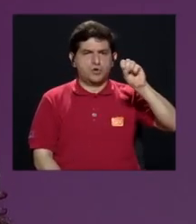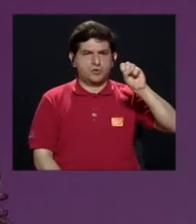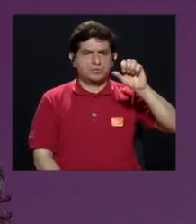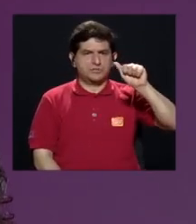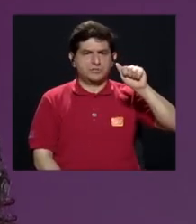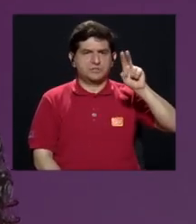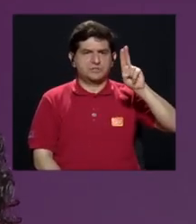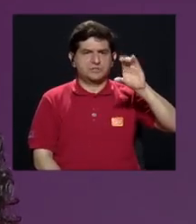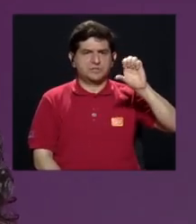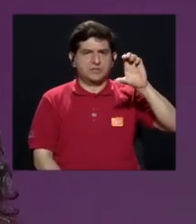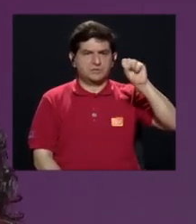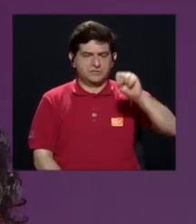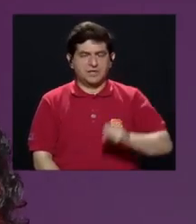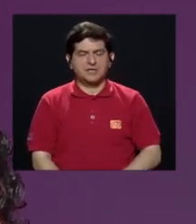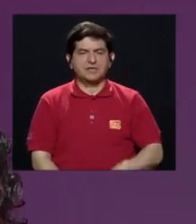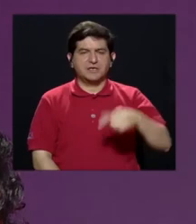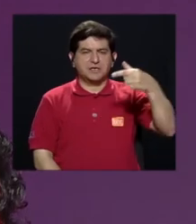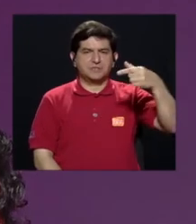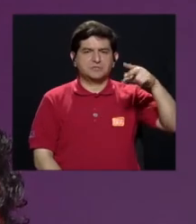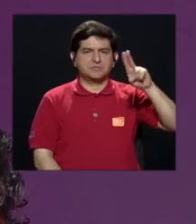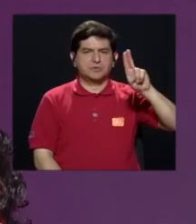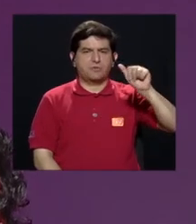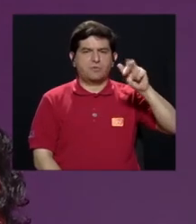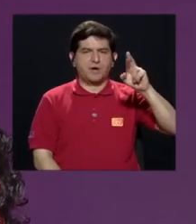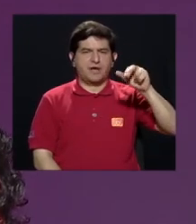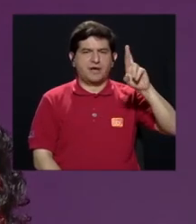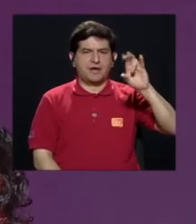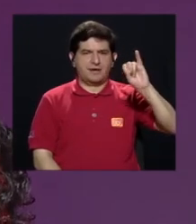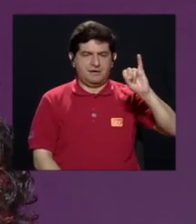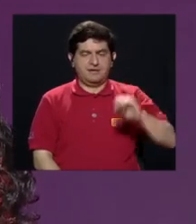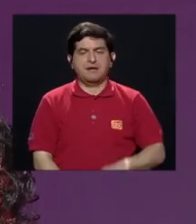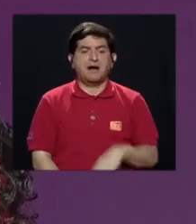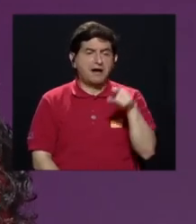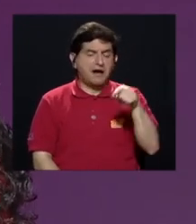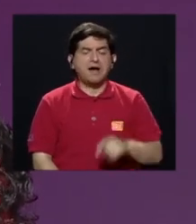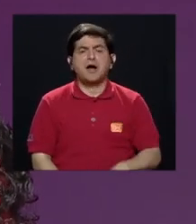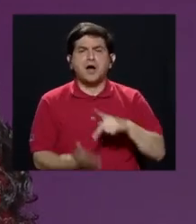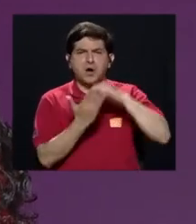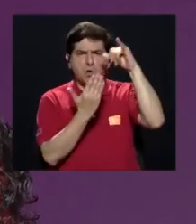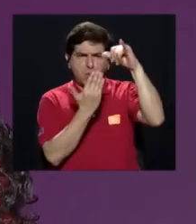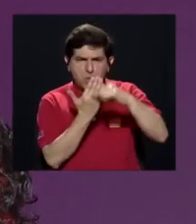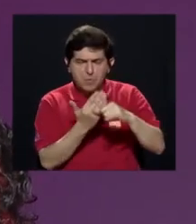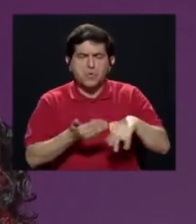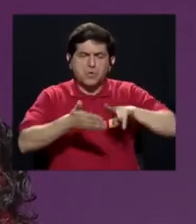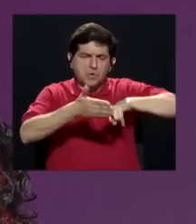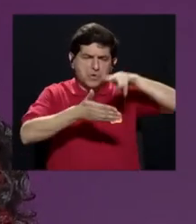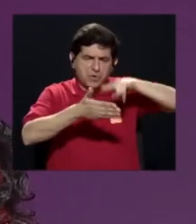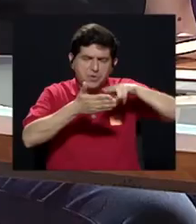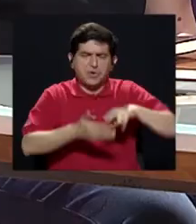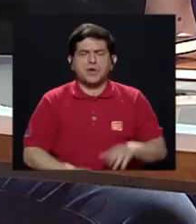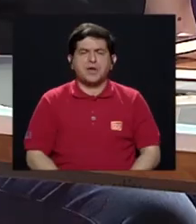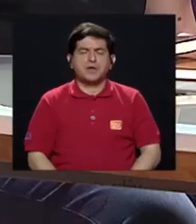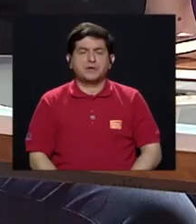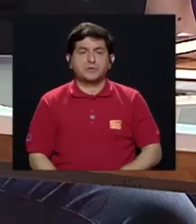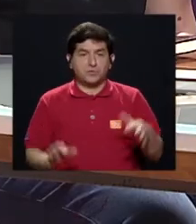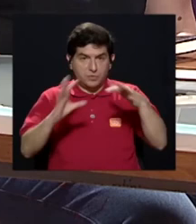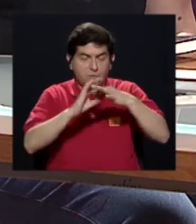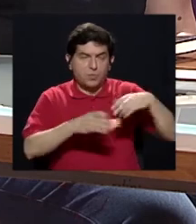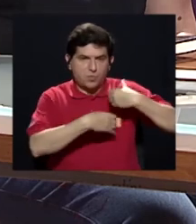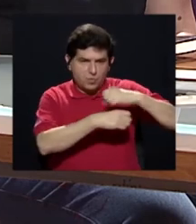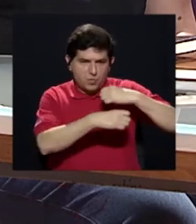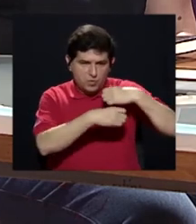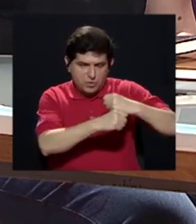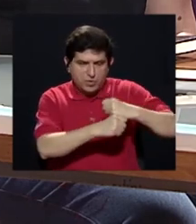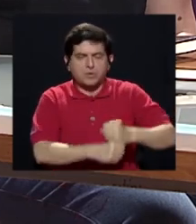proyecto de ONU Habitat en conjunto con la Municipalidad de Heredia para mujeres. Entonces,